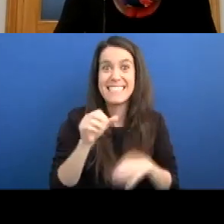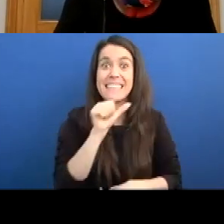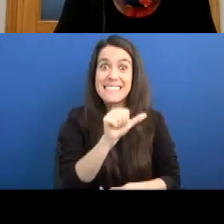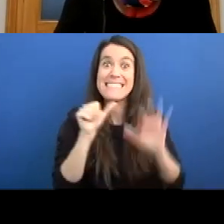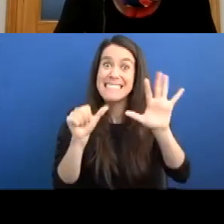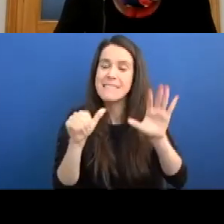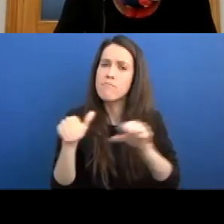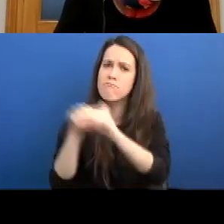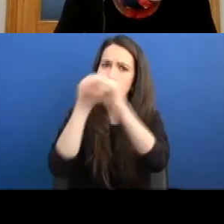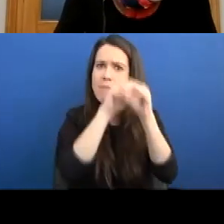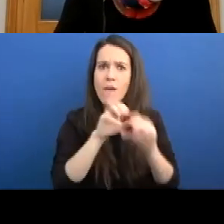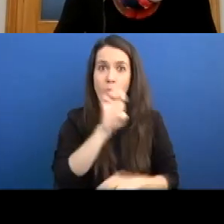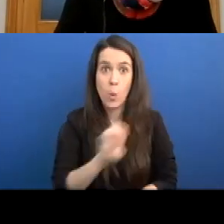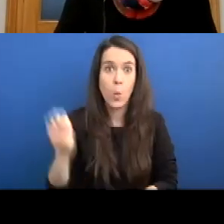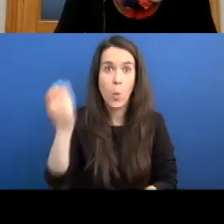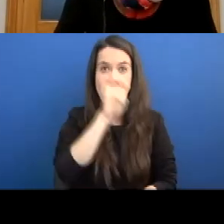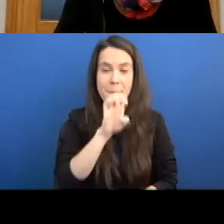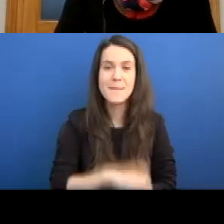en Europa.